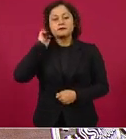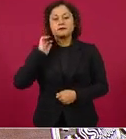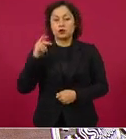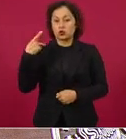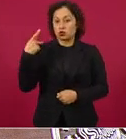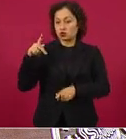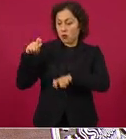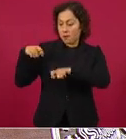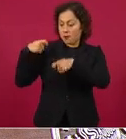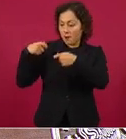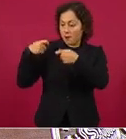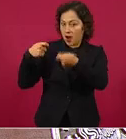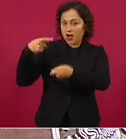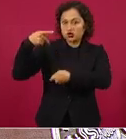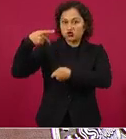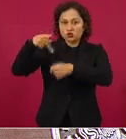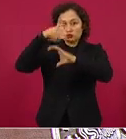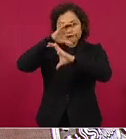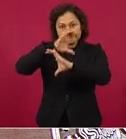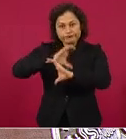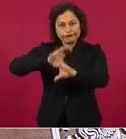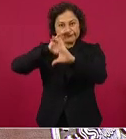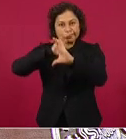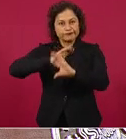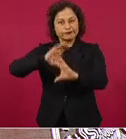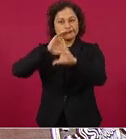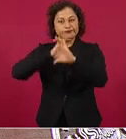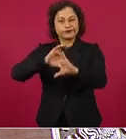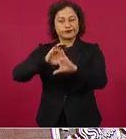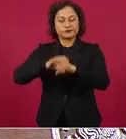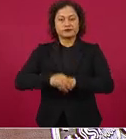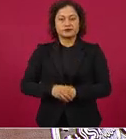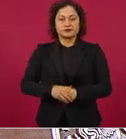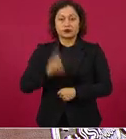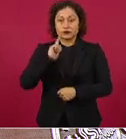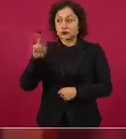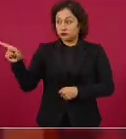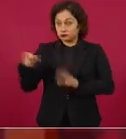tradiciones, sus cantos. A ver si no pones